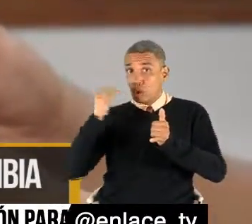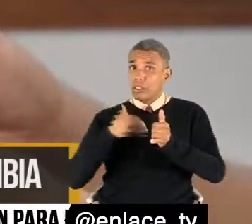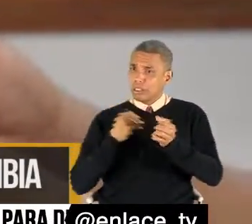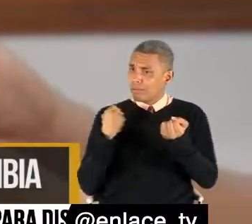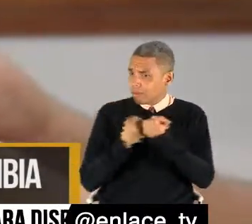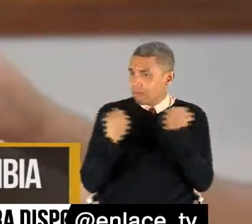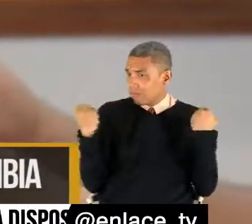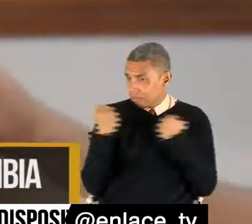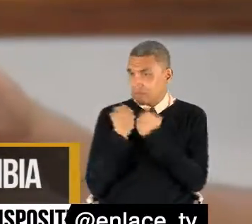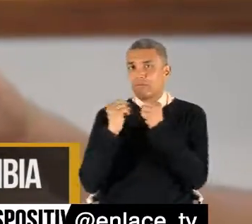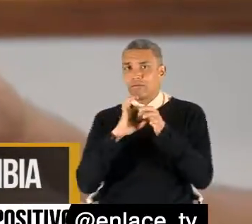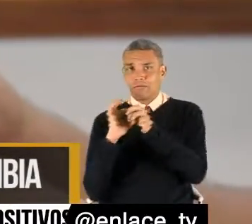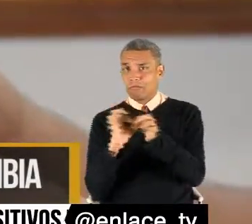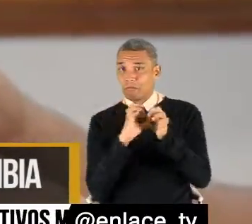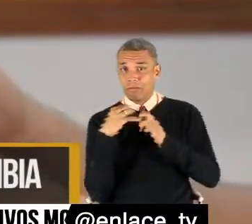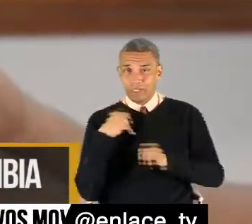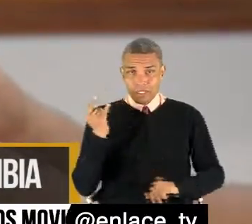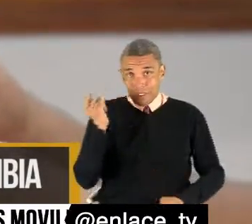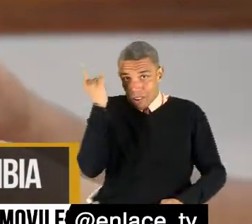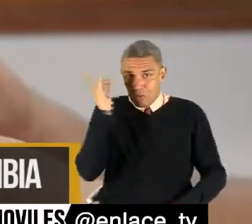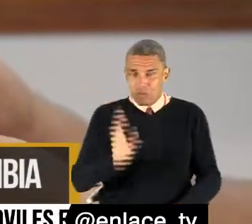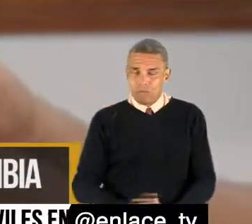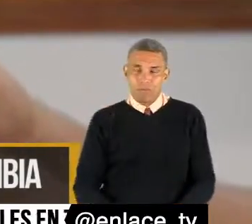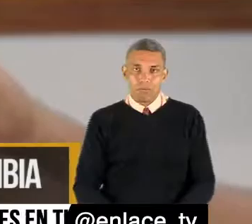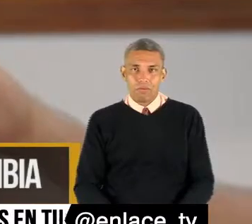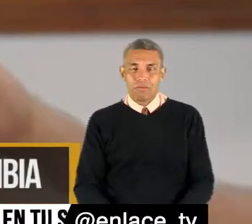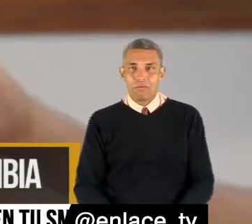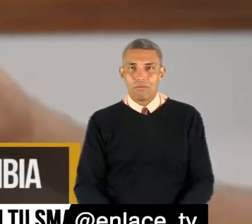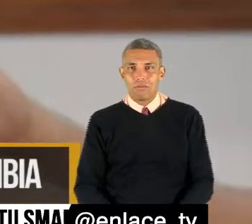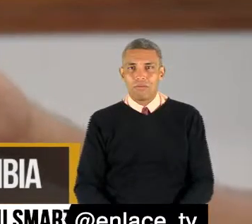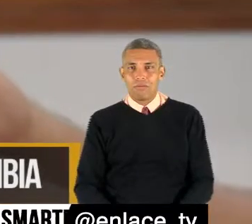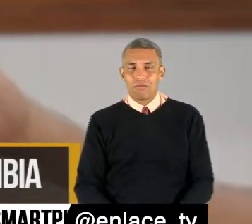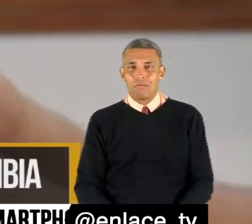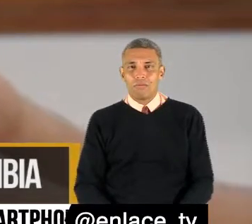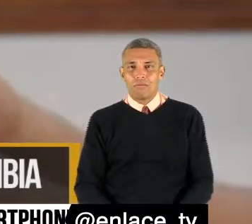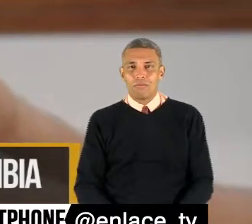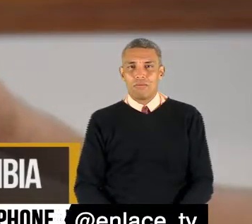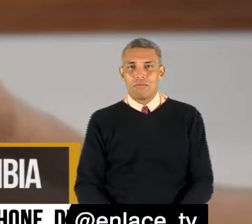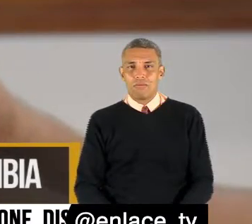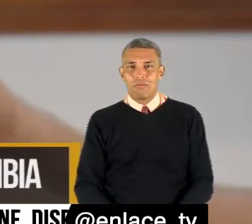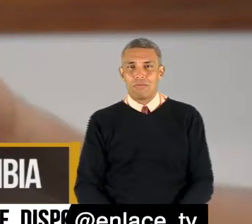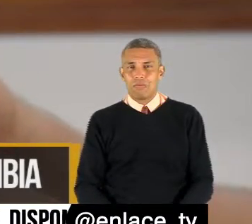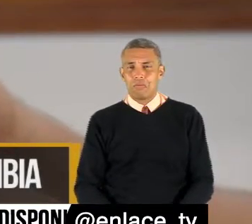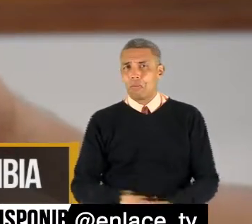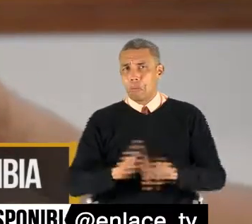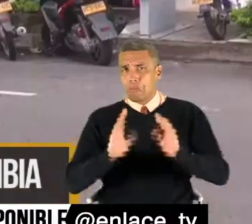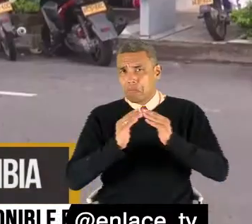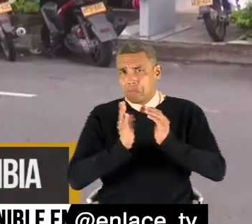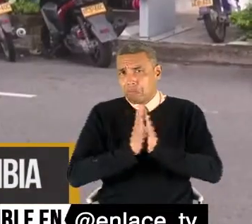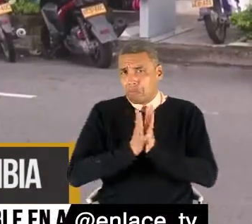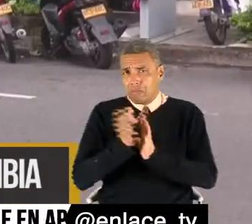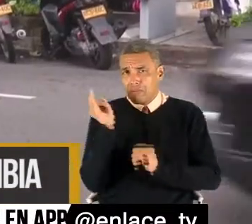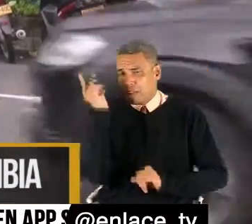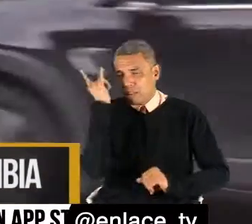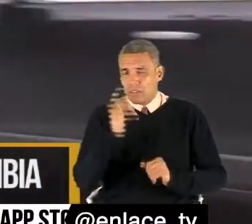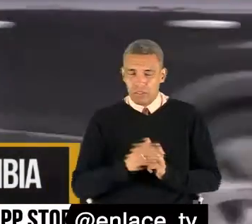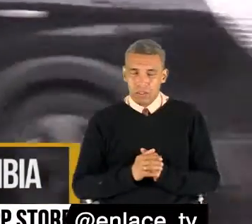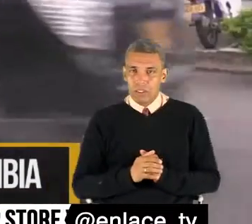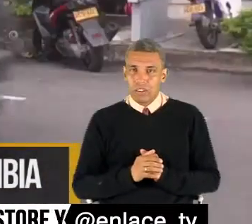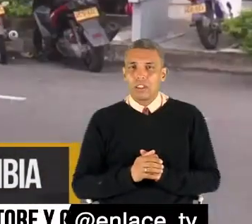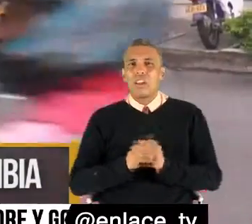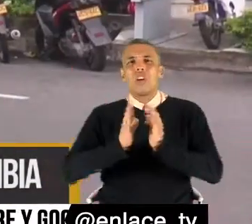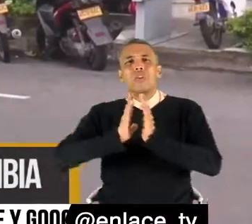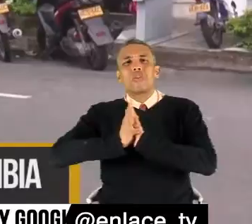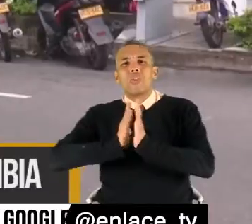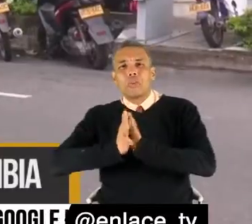nos apoyemos si vemos algún movimiento extraño dentro de las casas o locales comerciales. Comerciantes de la zona se